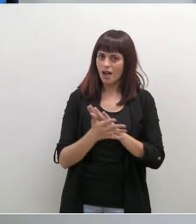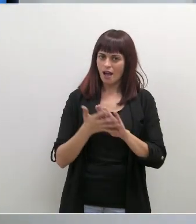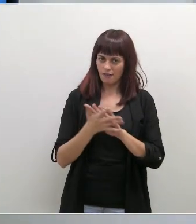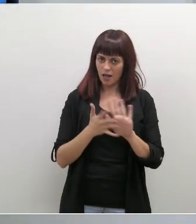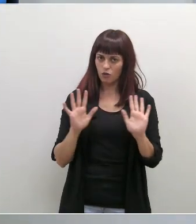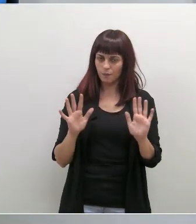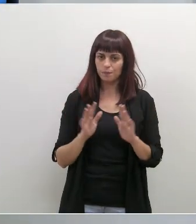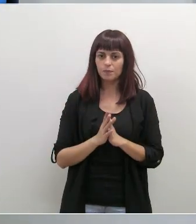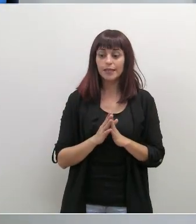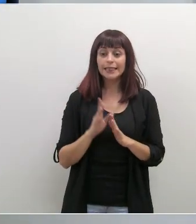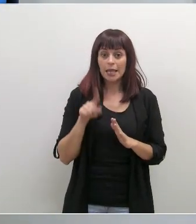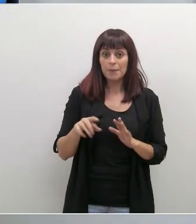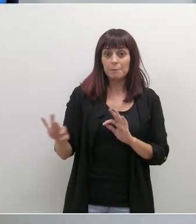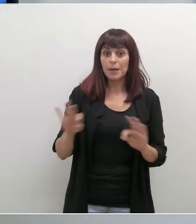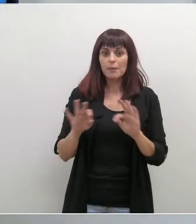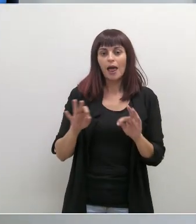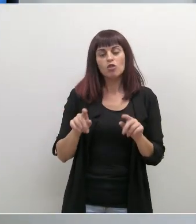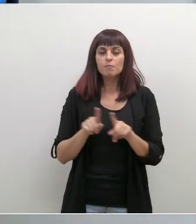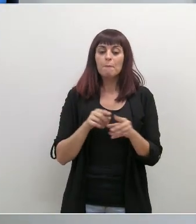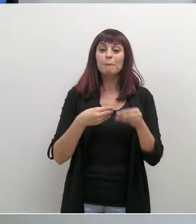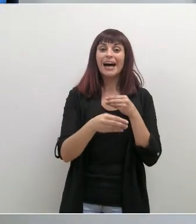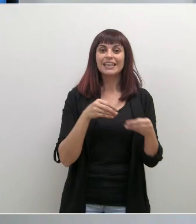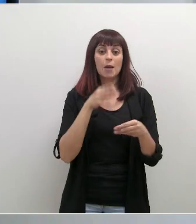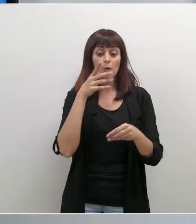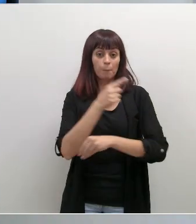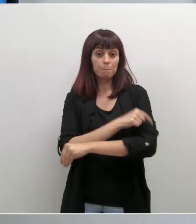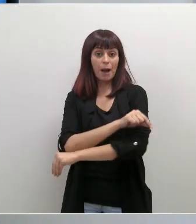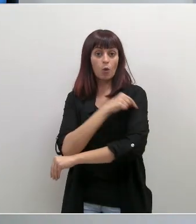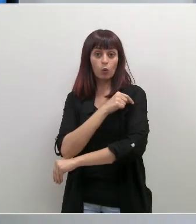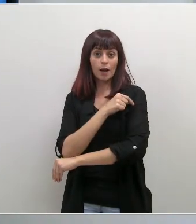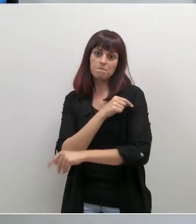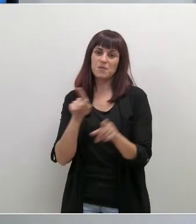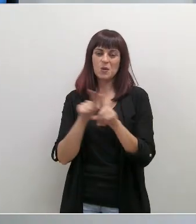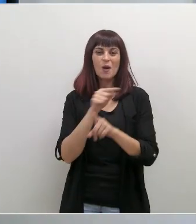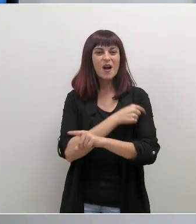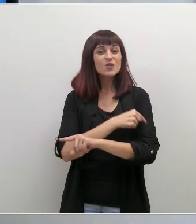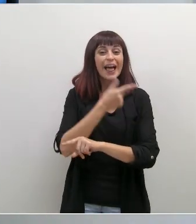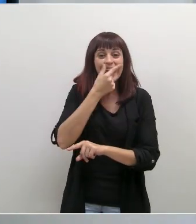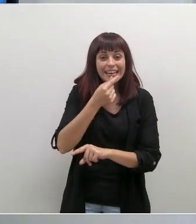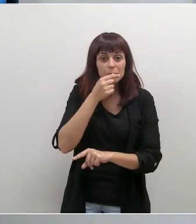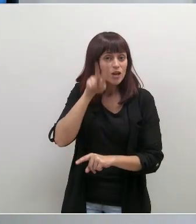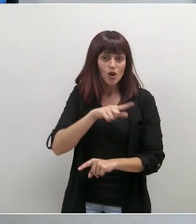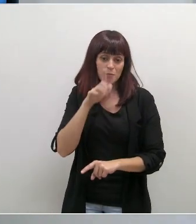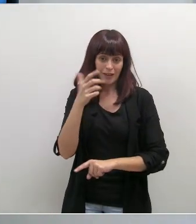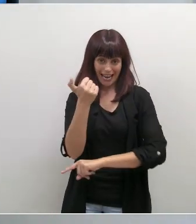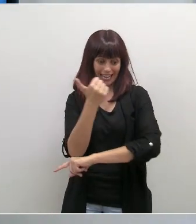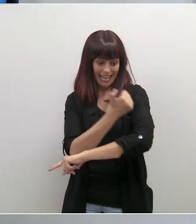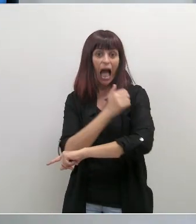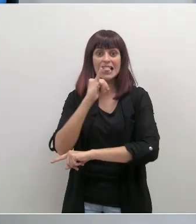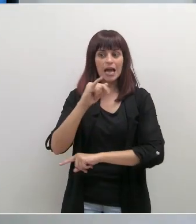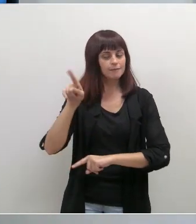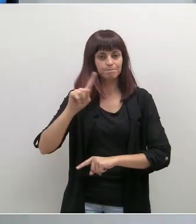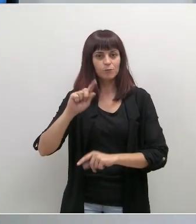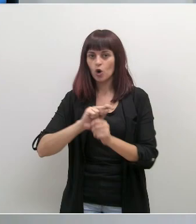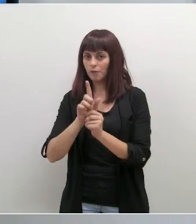hecho es estar preparado desde el punto de vista de material, porque esta vacuna no viene precargada, no es como la vacuna de la gripe que viene ya con su jeringuilla y su aguja. Hay que